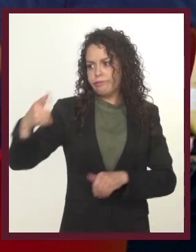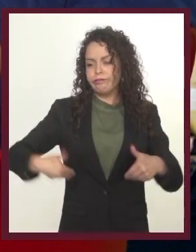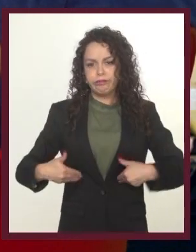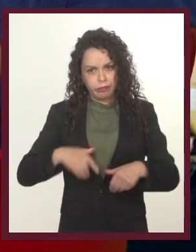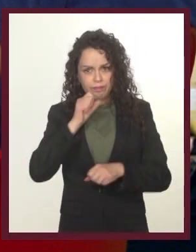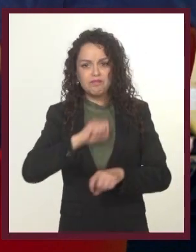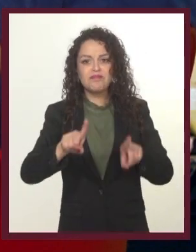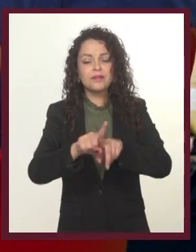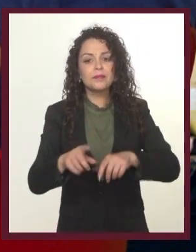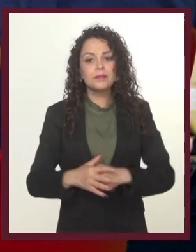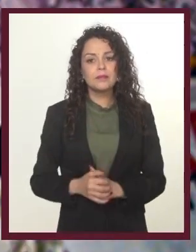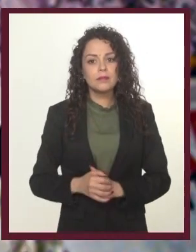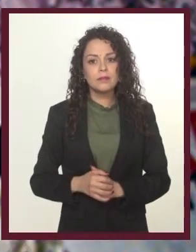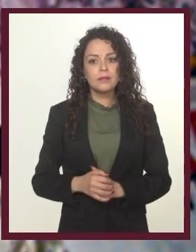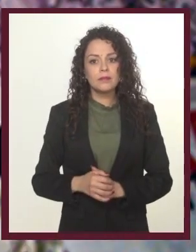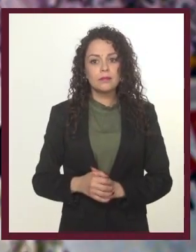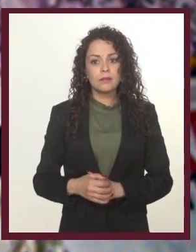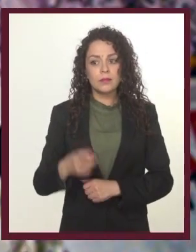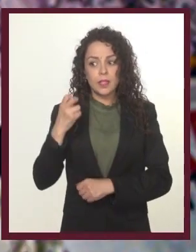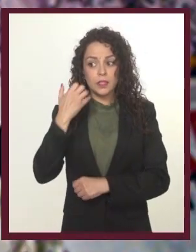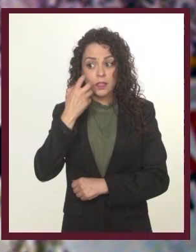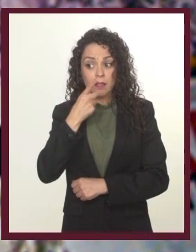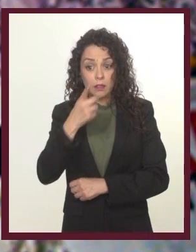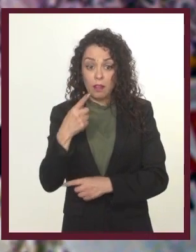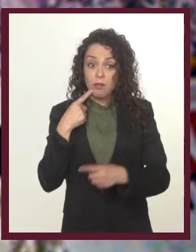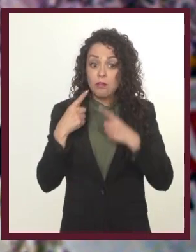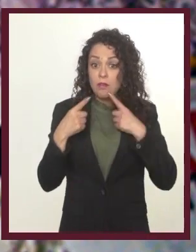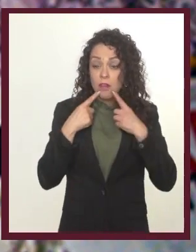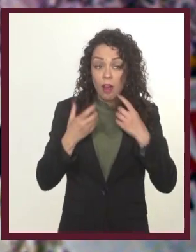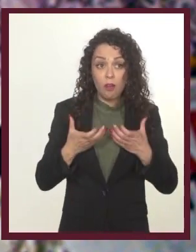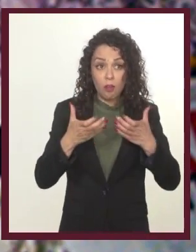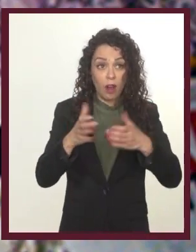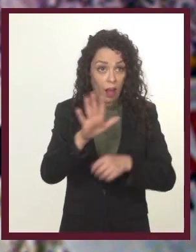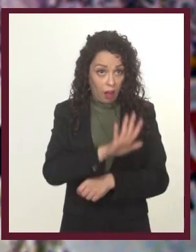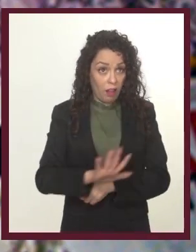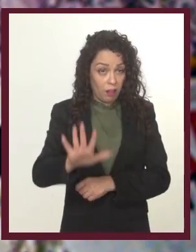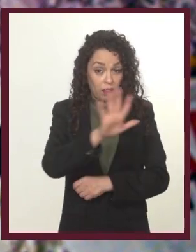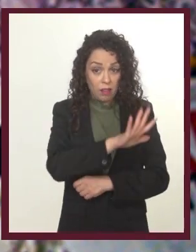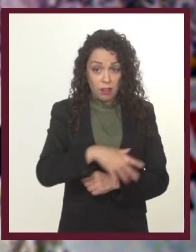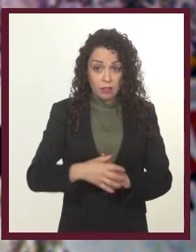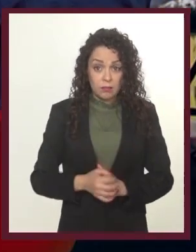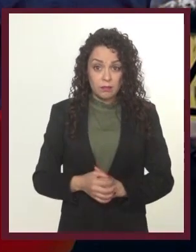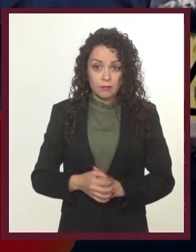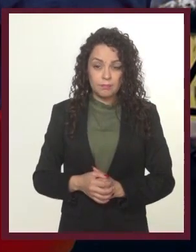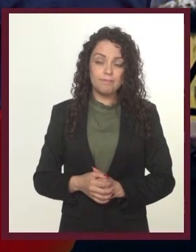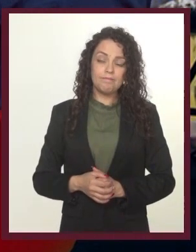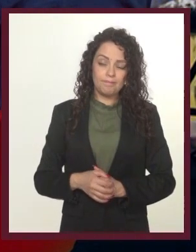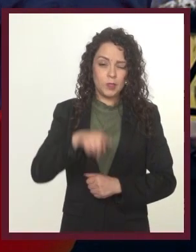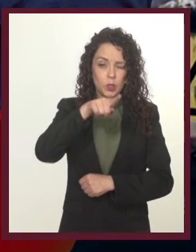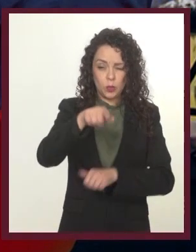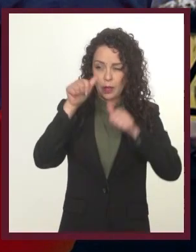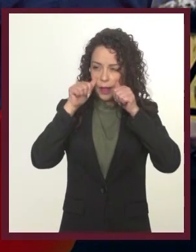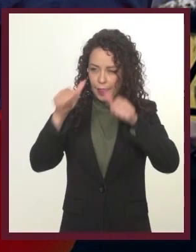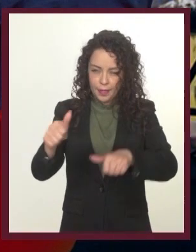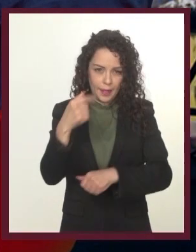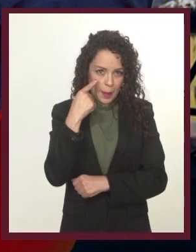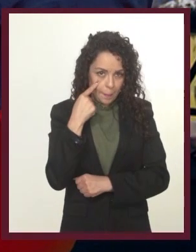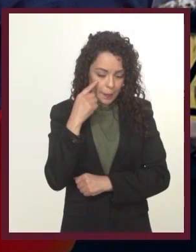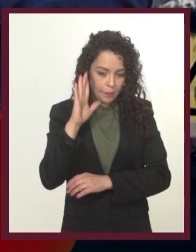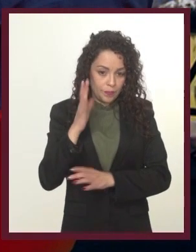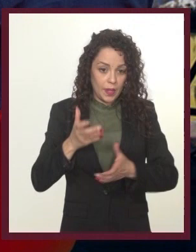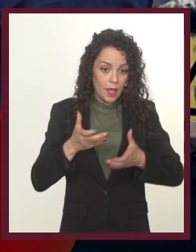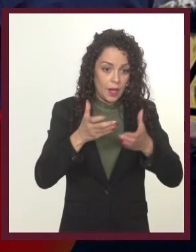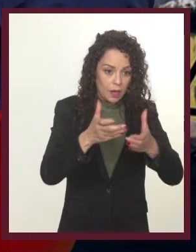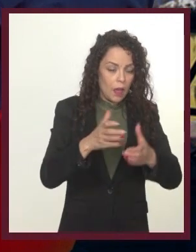el tiempo. ¿Y podemos decir que eso es parte de un diálogo en el espacio público? Si lo miramos bien, el